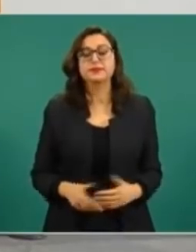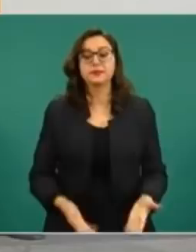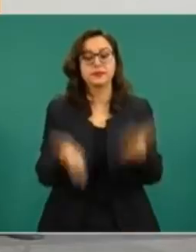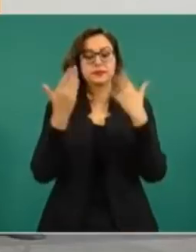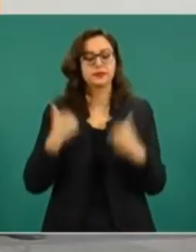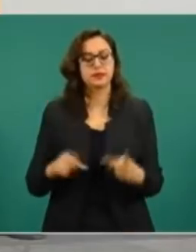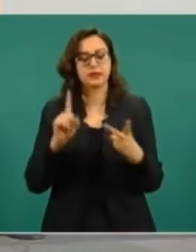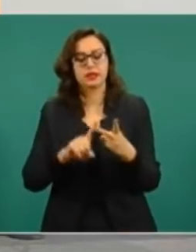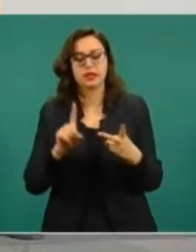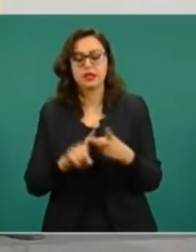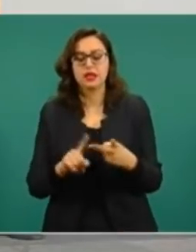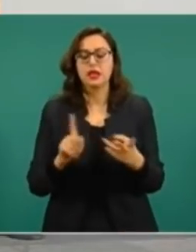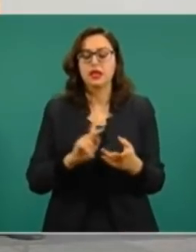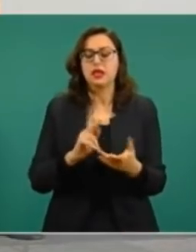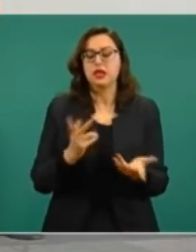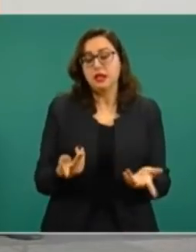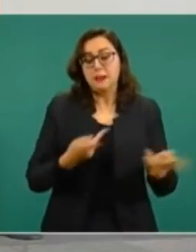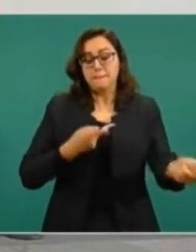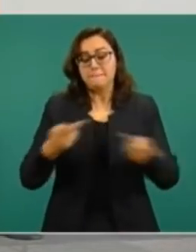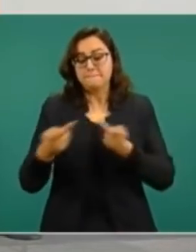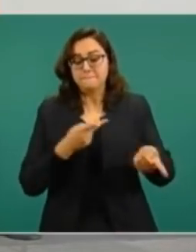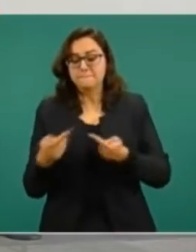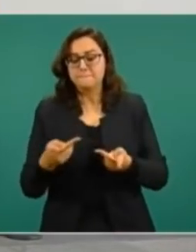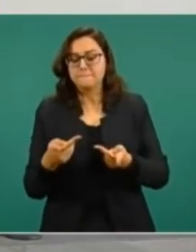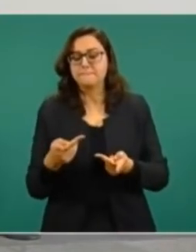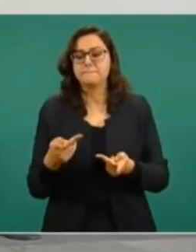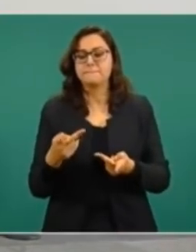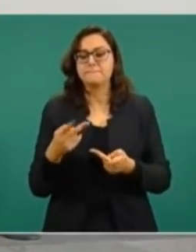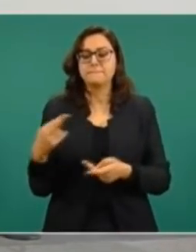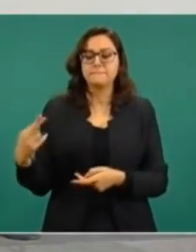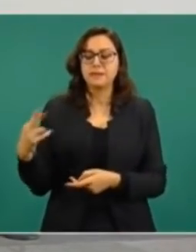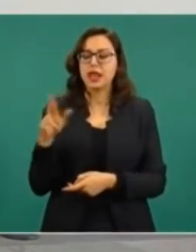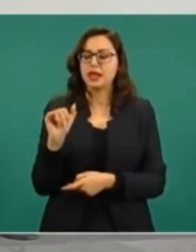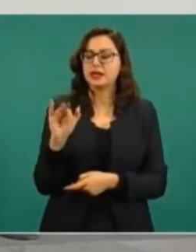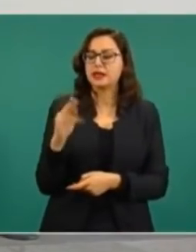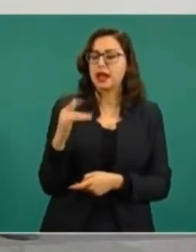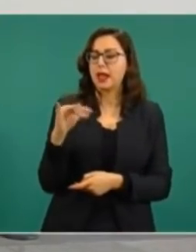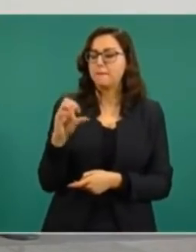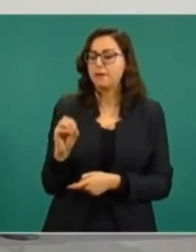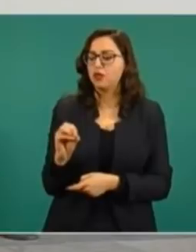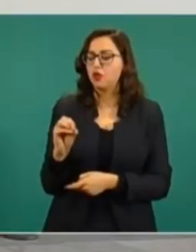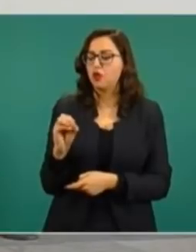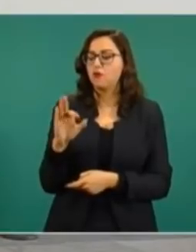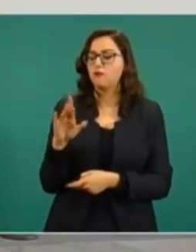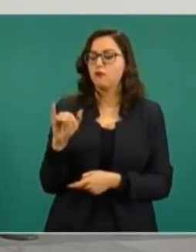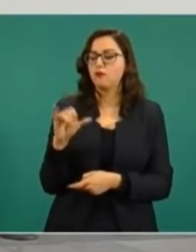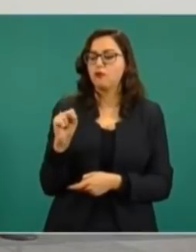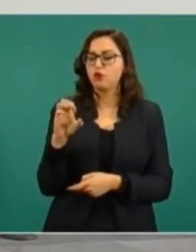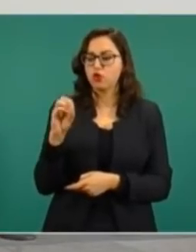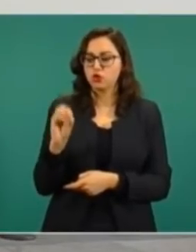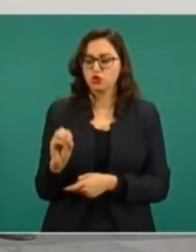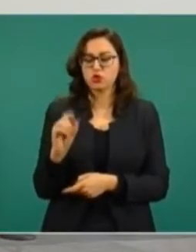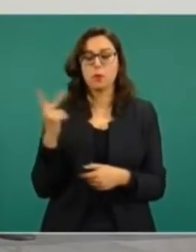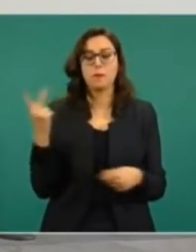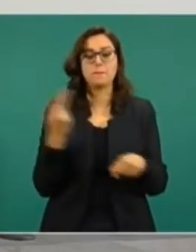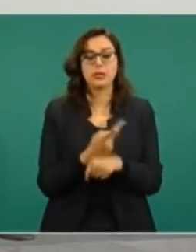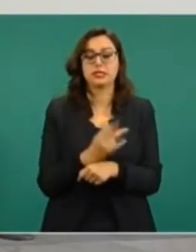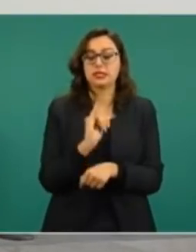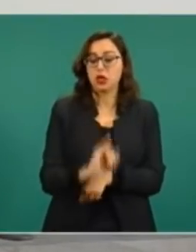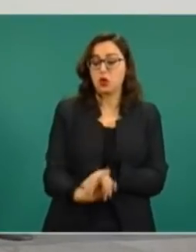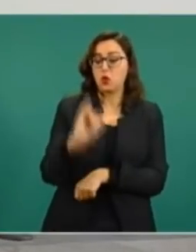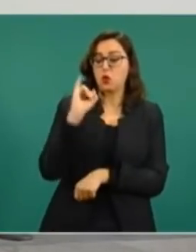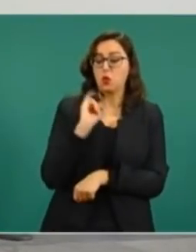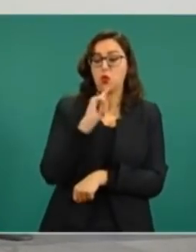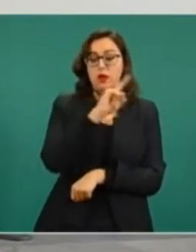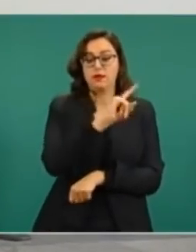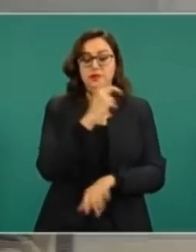furioso, que lo mencionó también el viernes, el jueves, antes de dejar su cargo, el embajador de